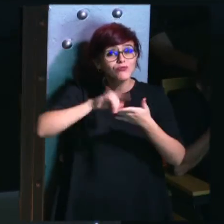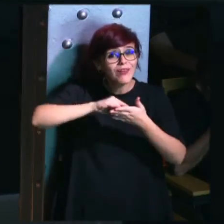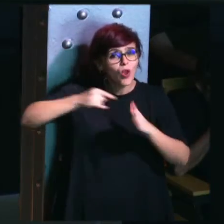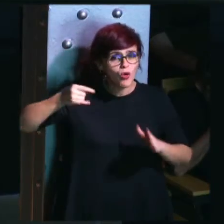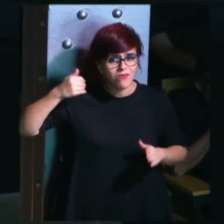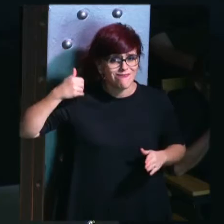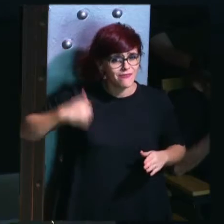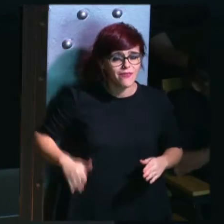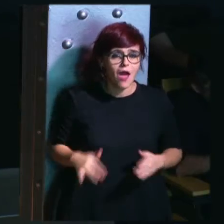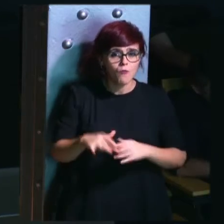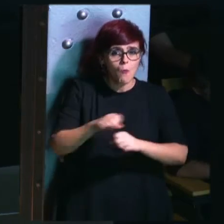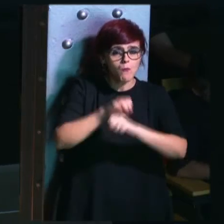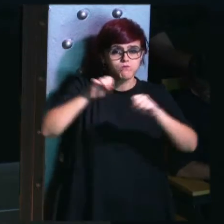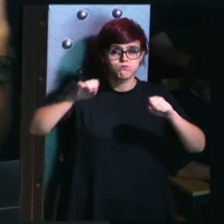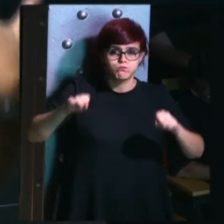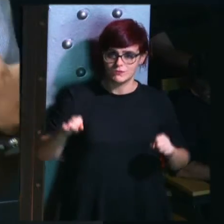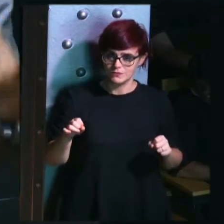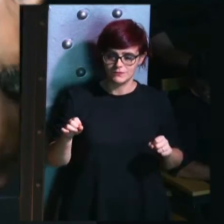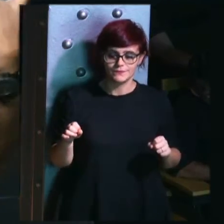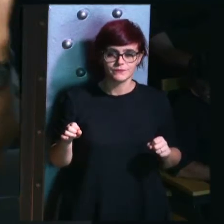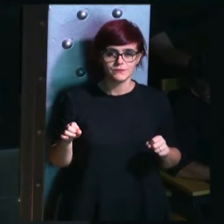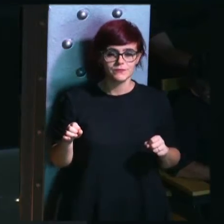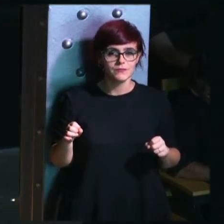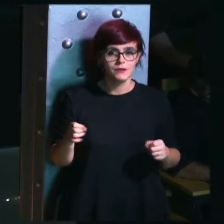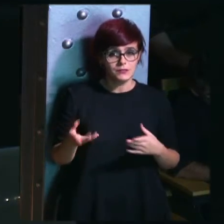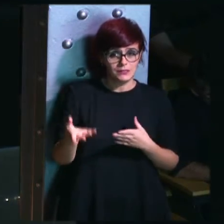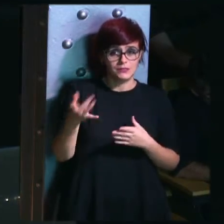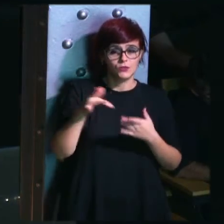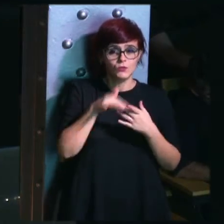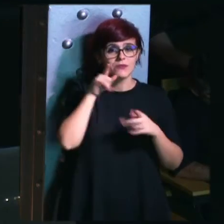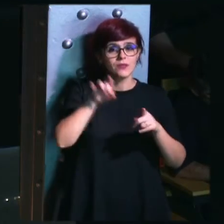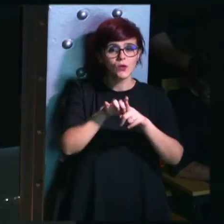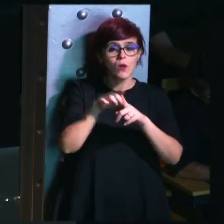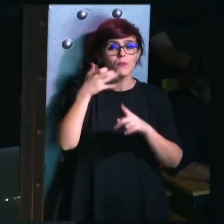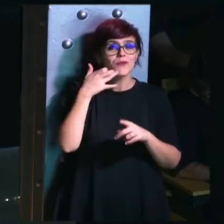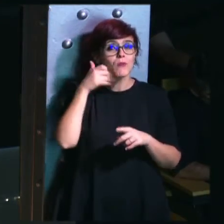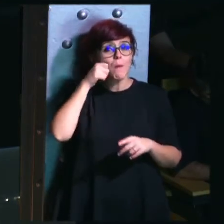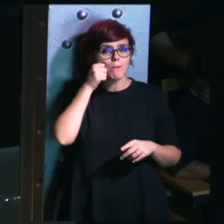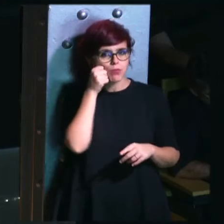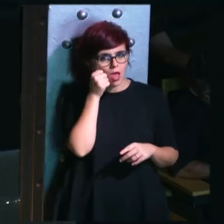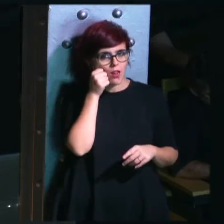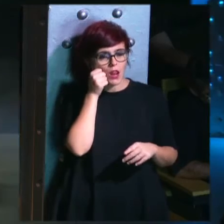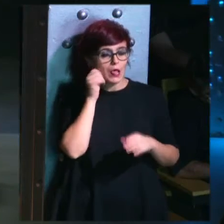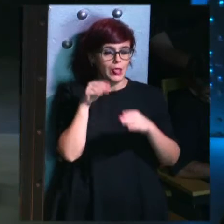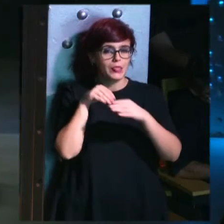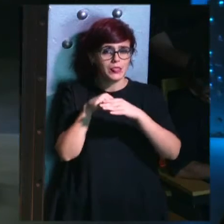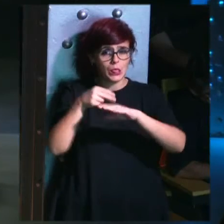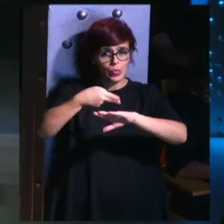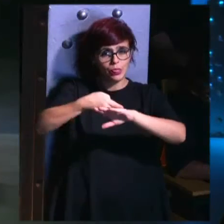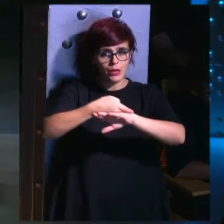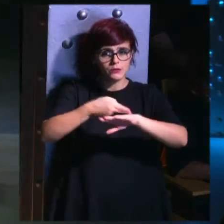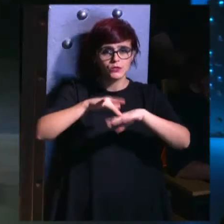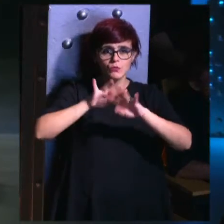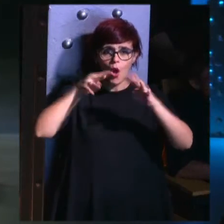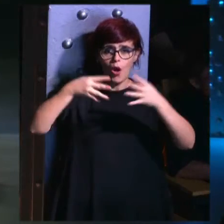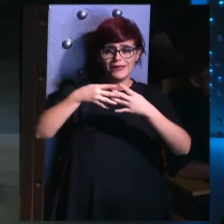vez en la historia de la evolución humana dentro de nuestra epidermis. Y eso es también lo que trae la realidad virtual y